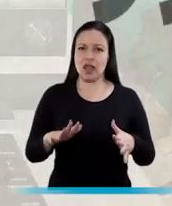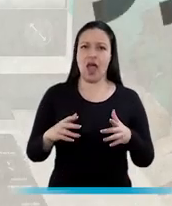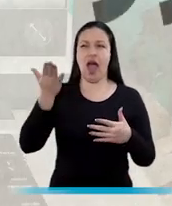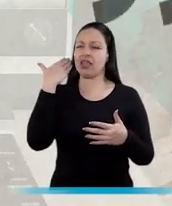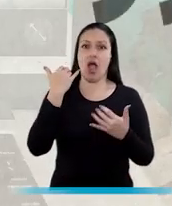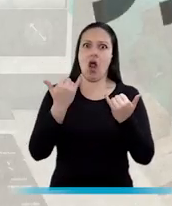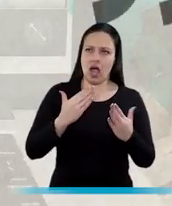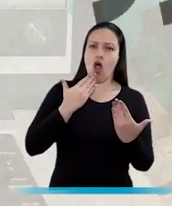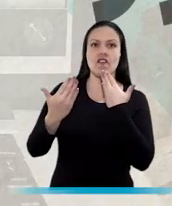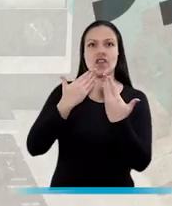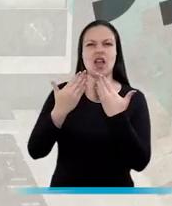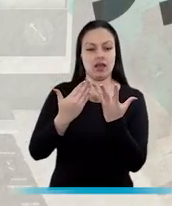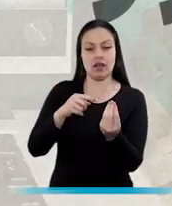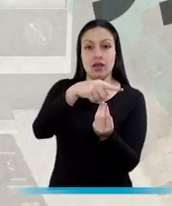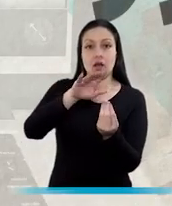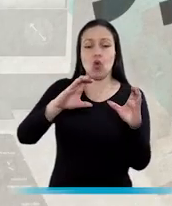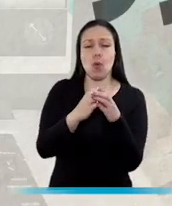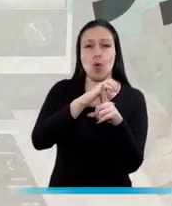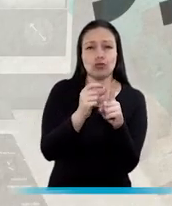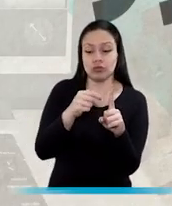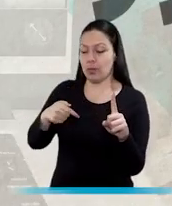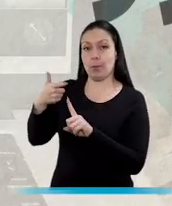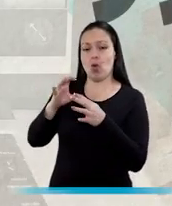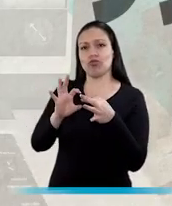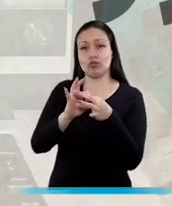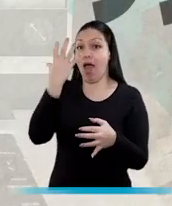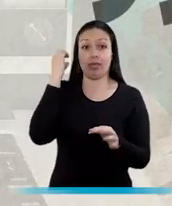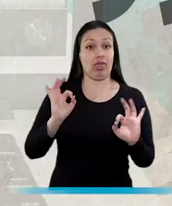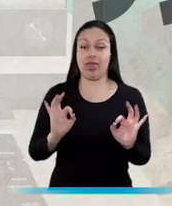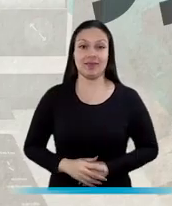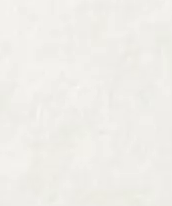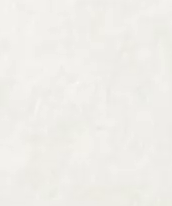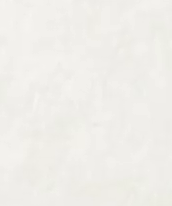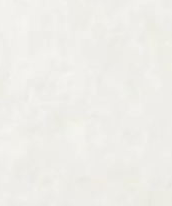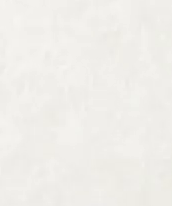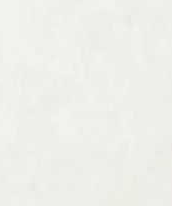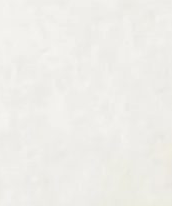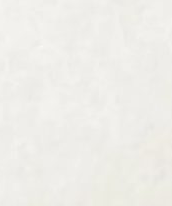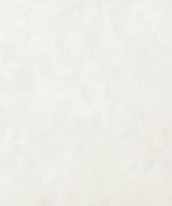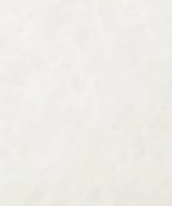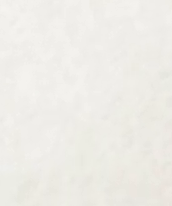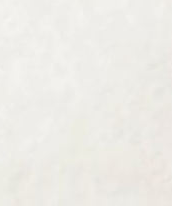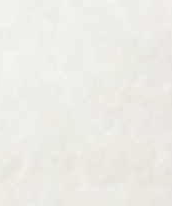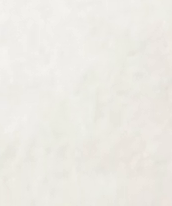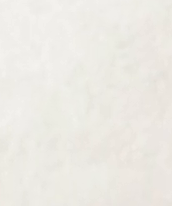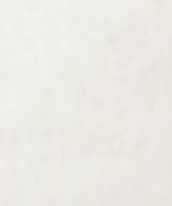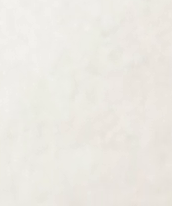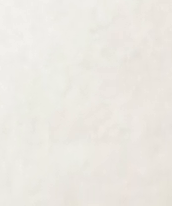se ha generado un nivel de confianza entre los pueblos étnicos y la Procuraduría.